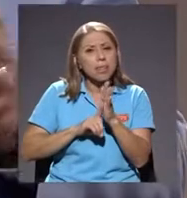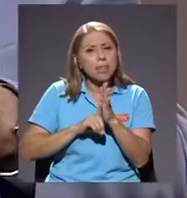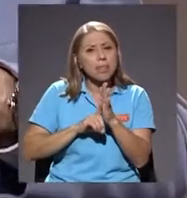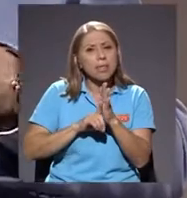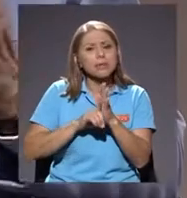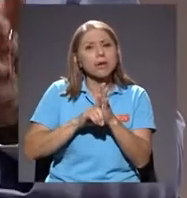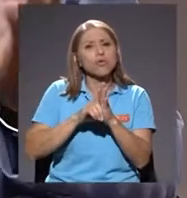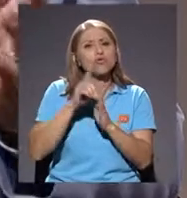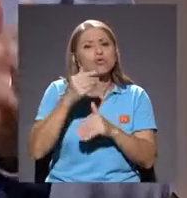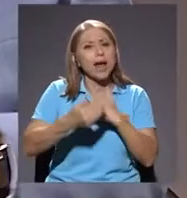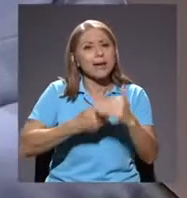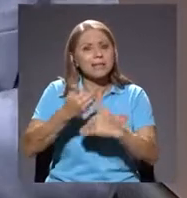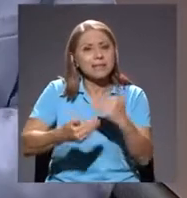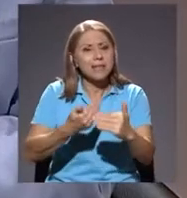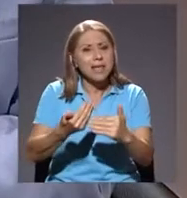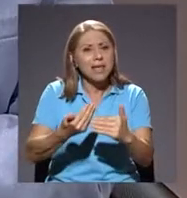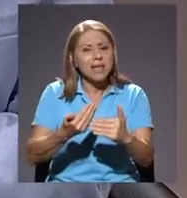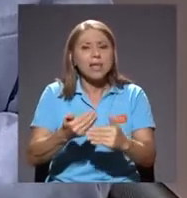también